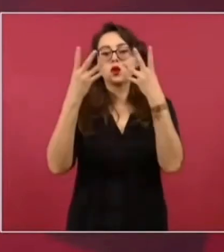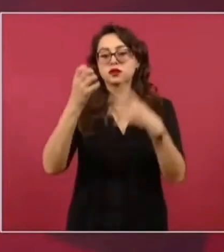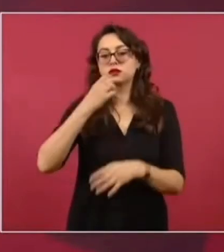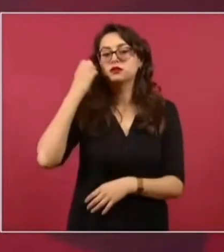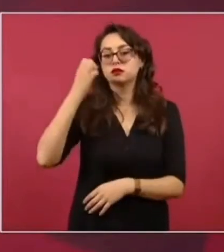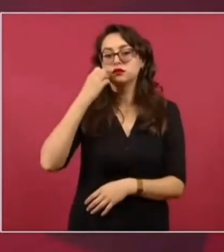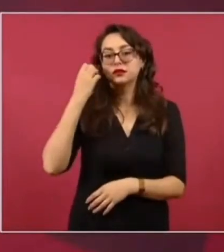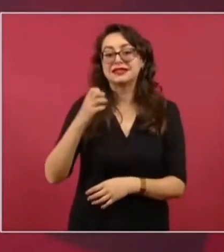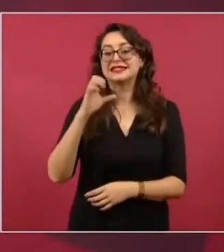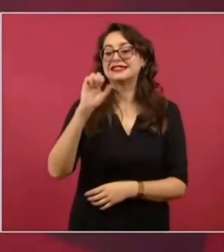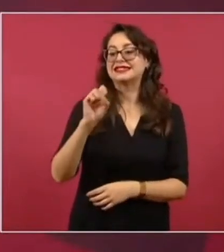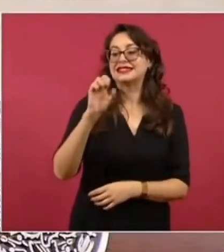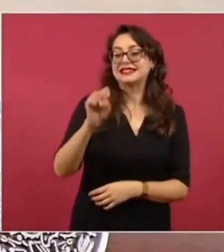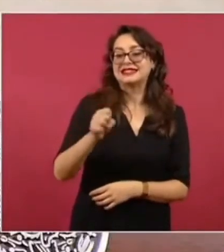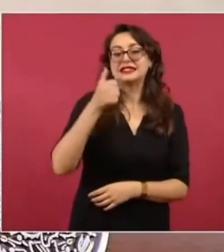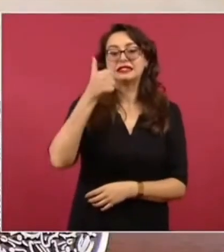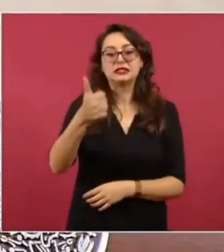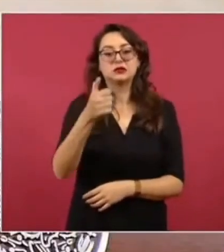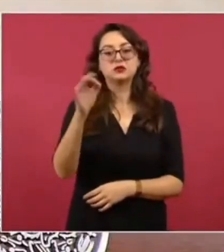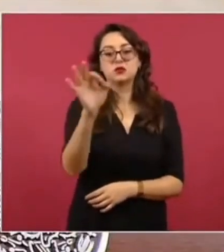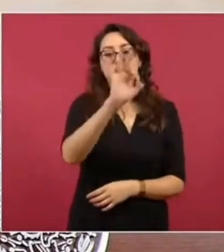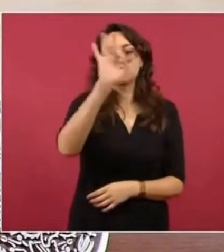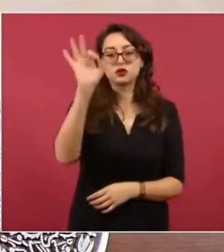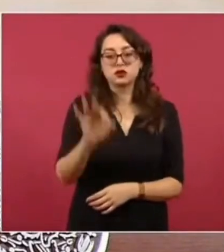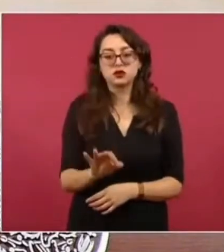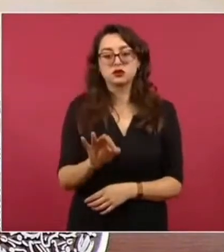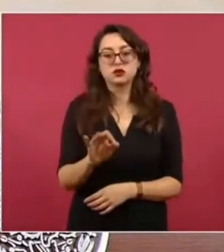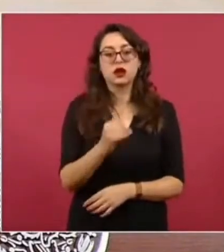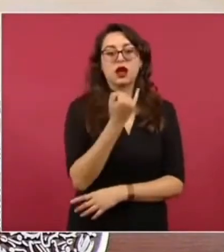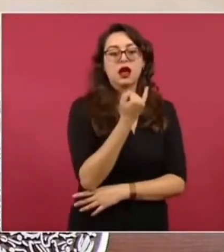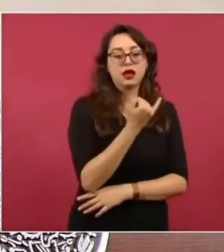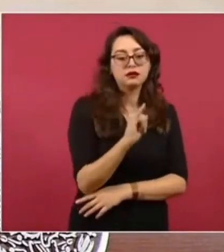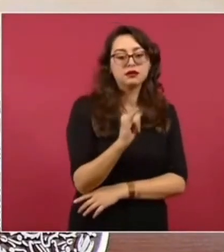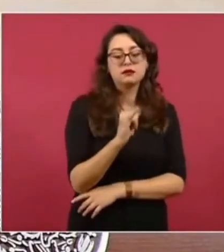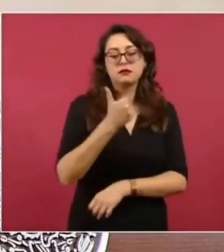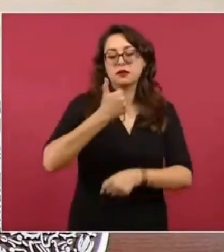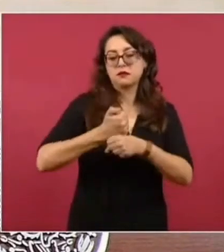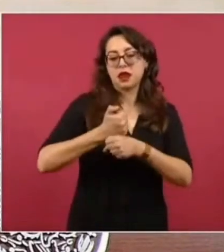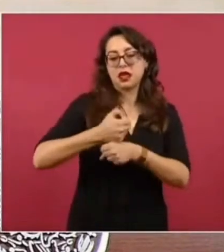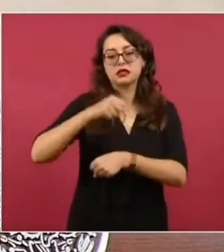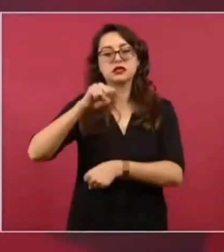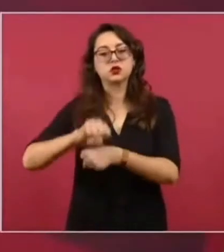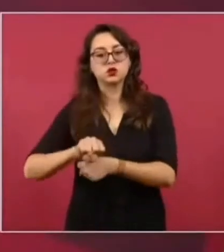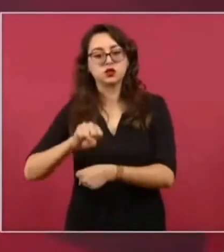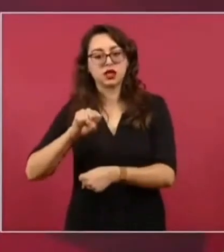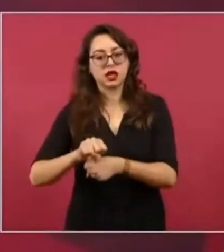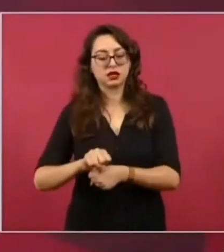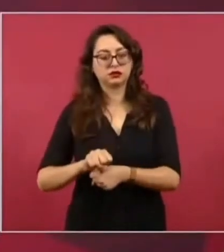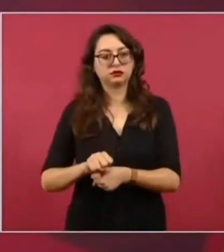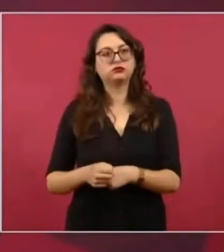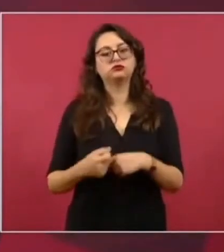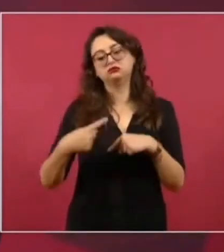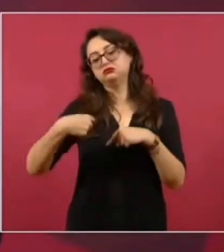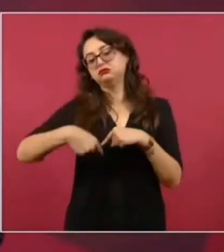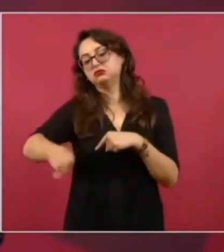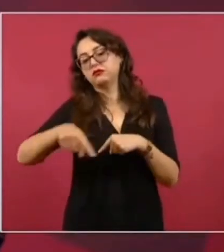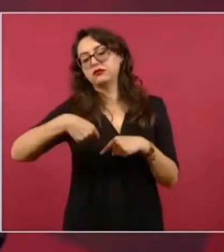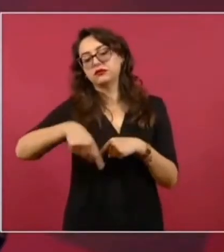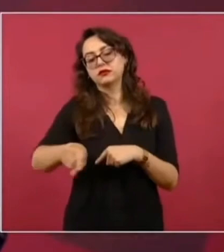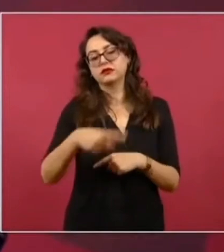las escuelas de nivel básico en el país. Yo espero que antes de que